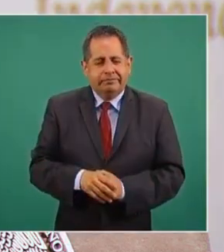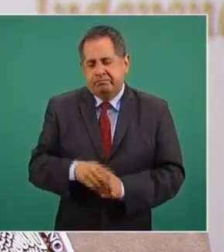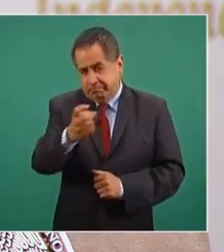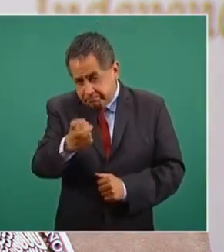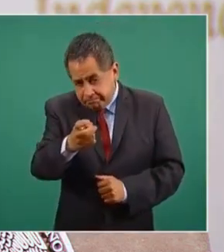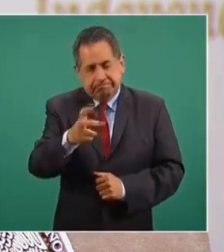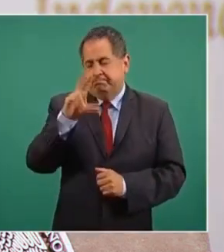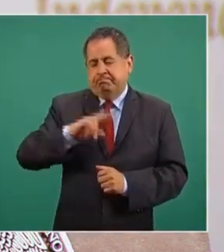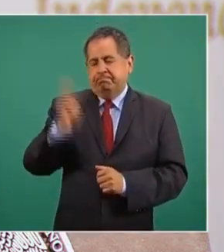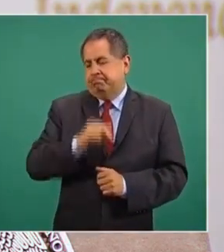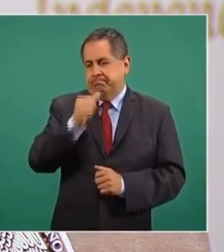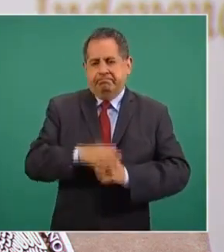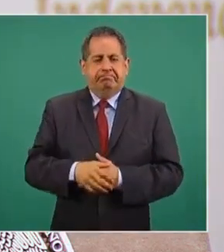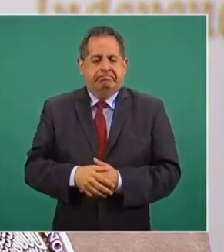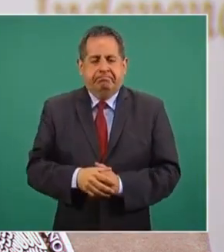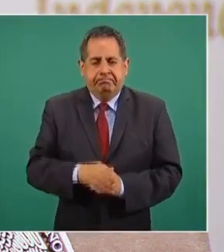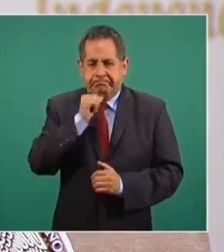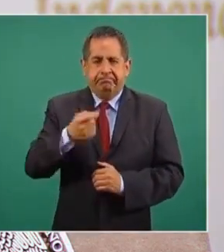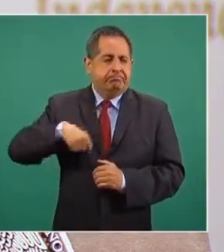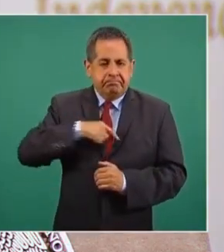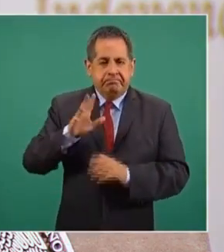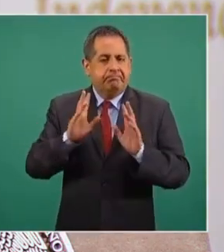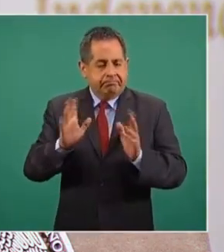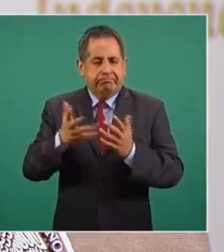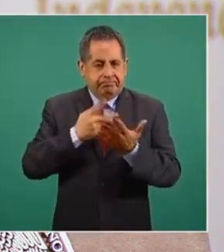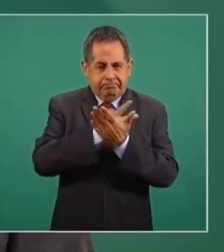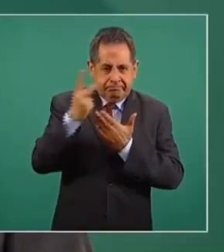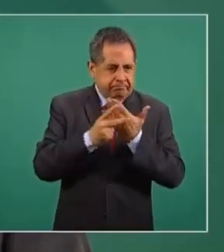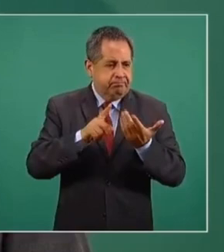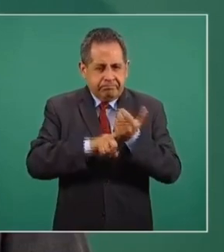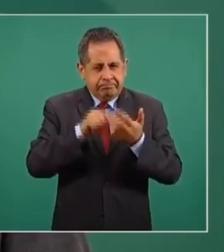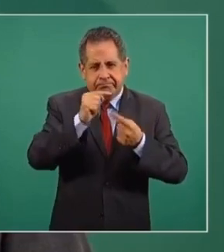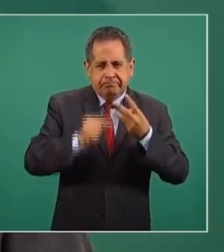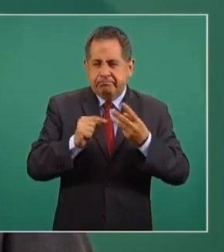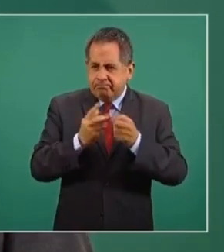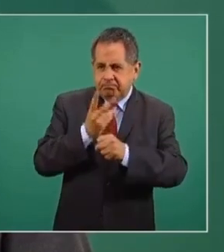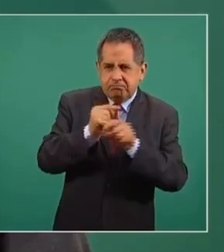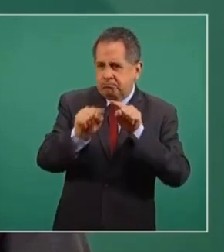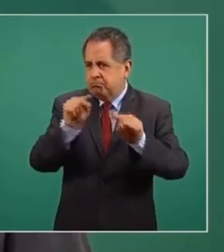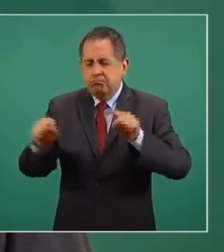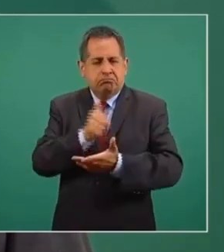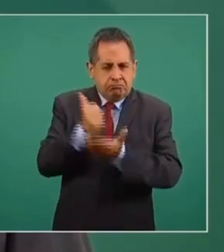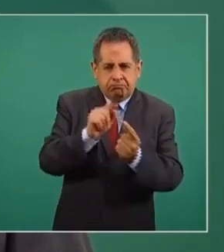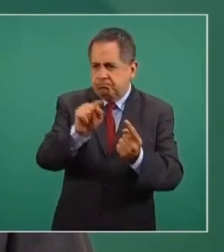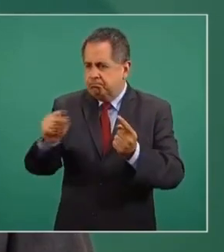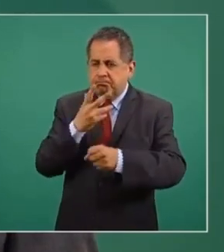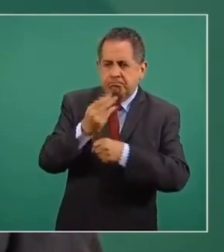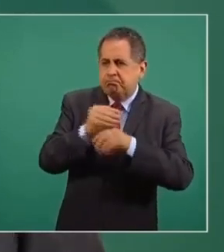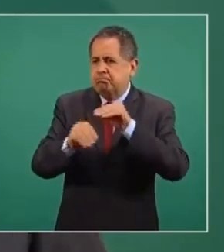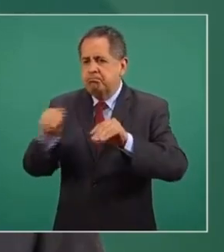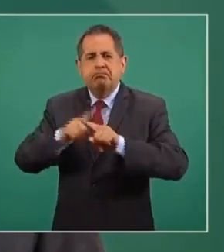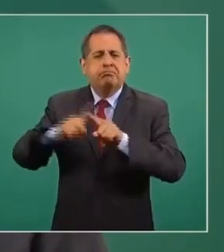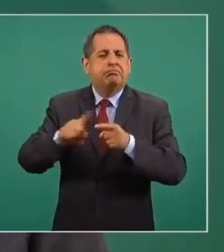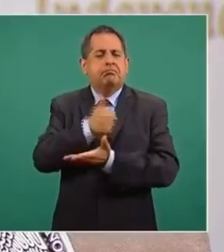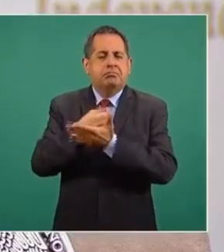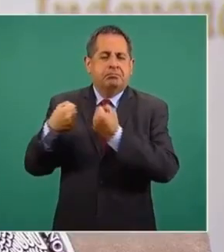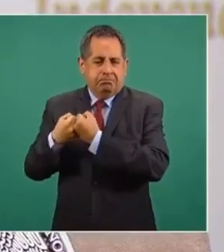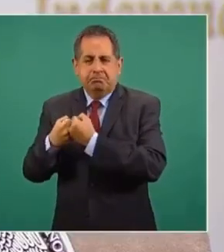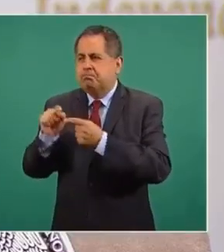no es cierto. Nosotros llevamos a cabo un programa de intervenciones urbanas, en ciudades